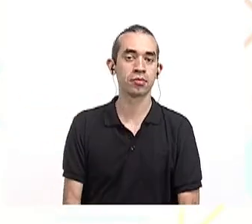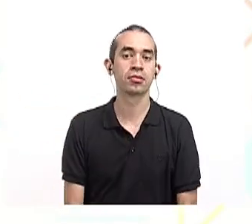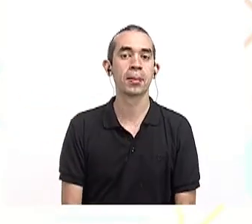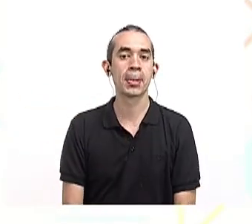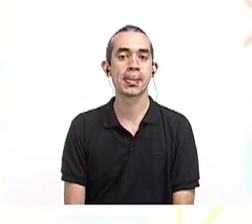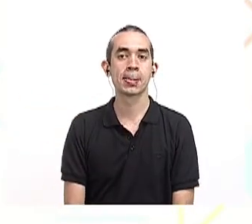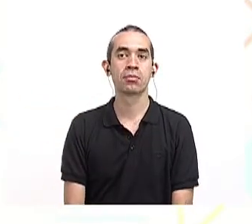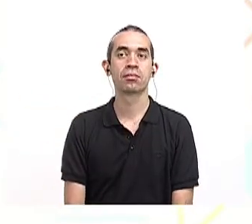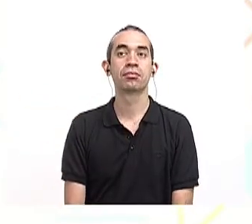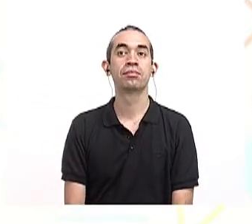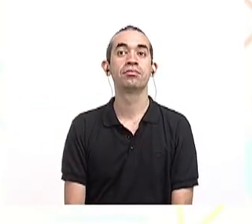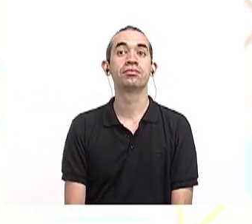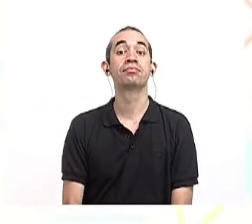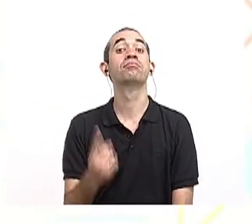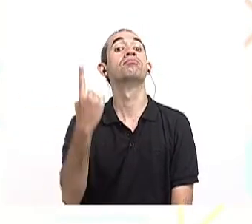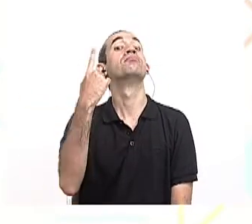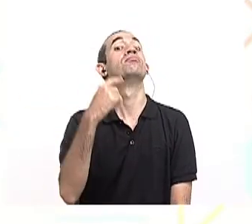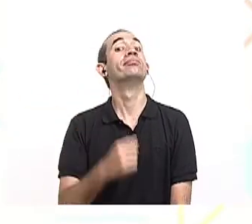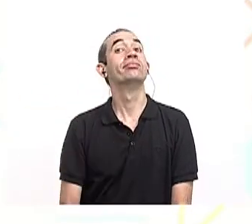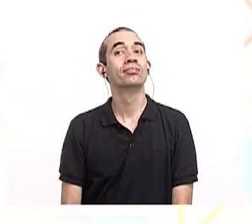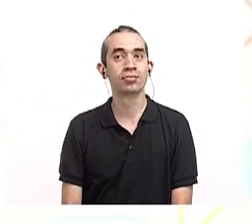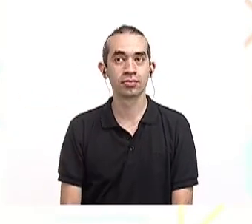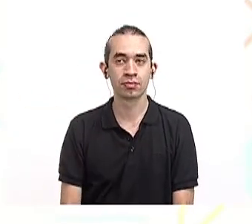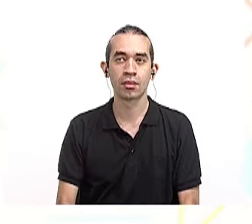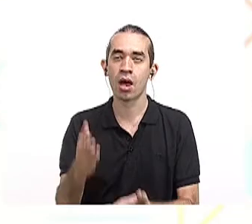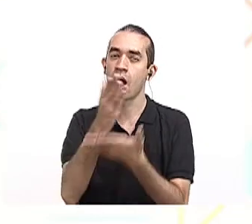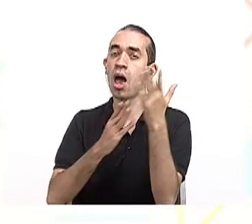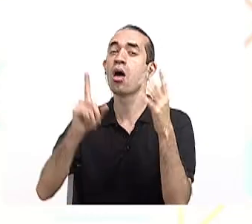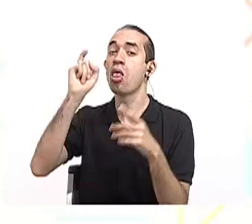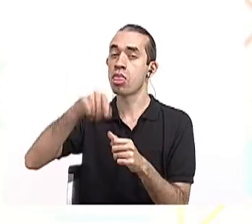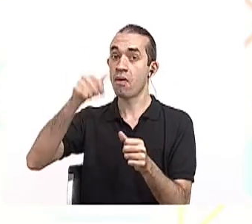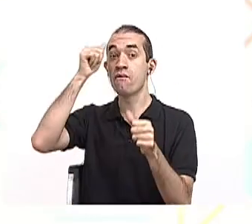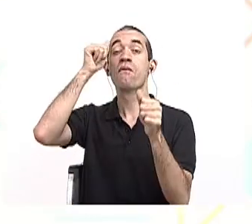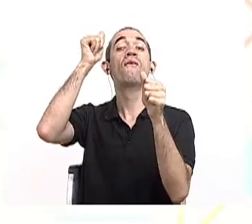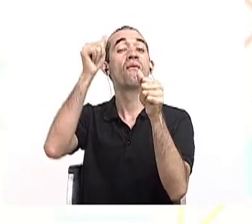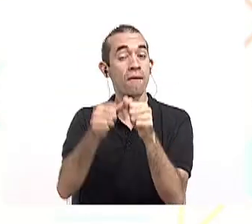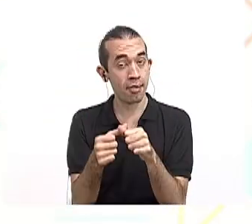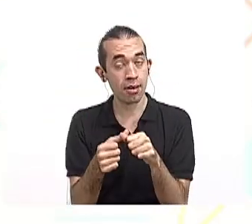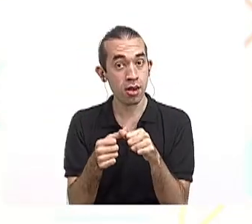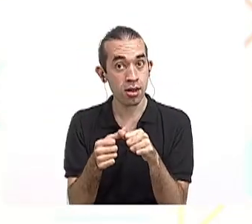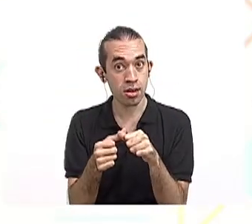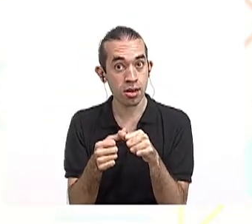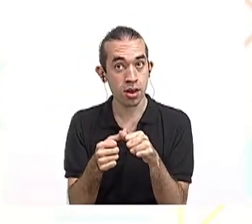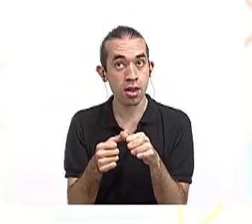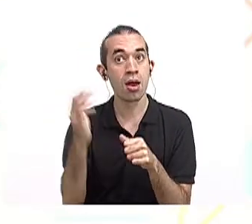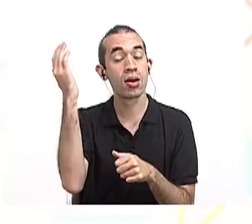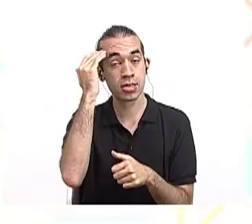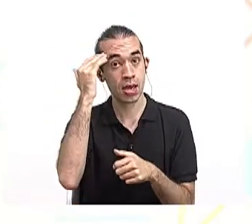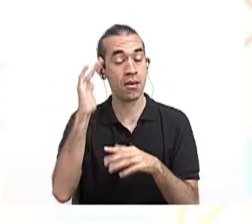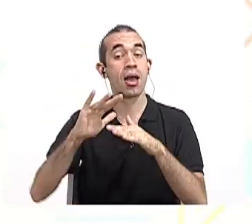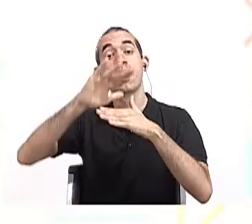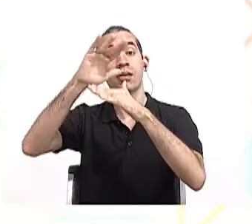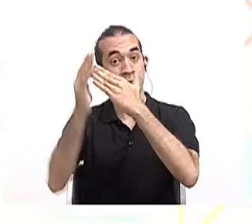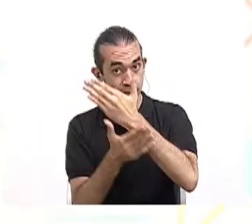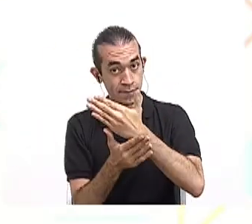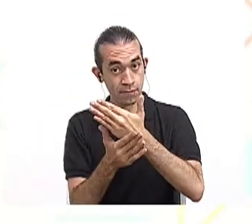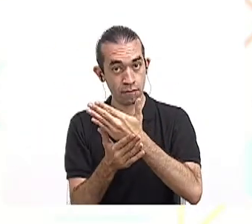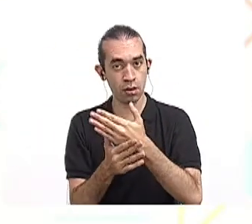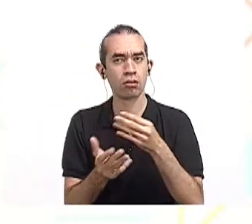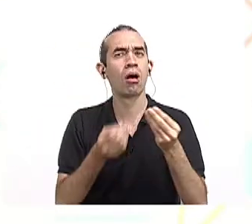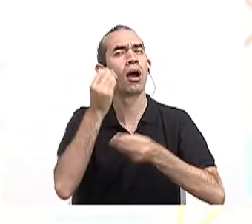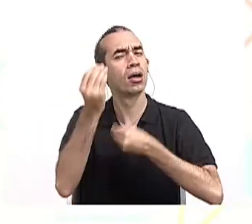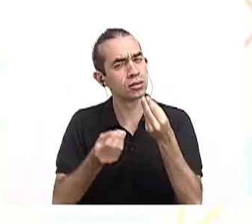forma. Ahora hay algo que tenemos que recordar. En las divisiones